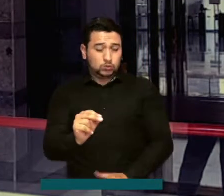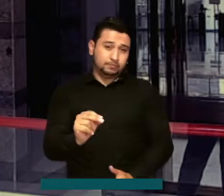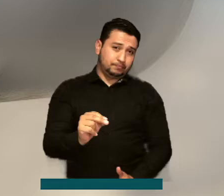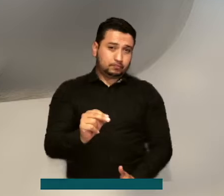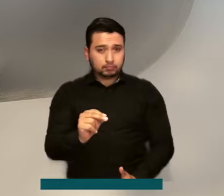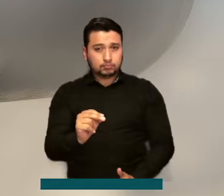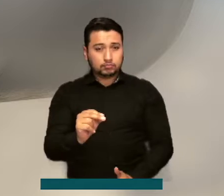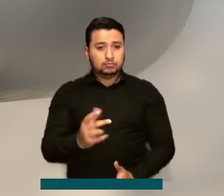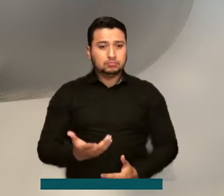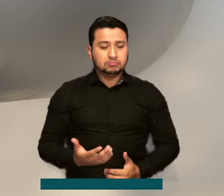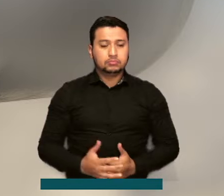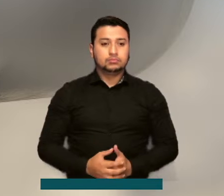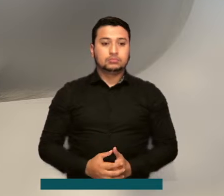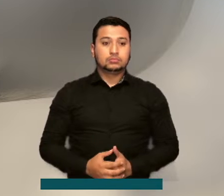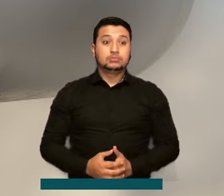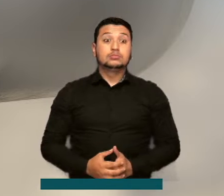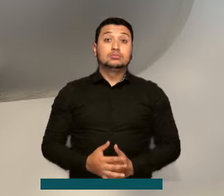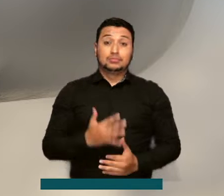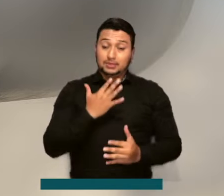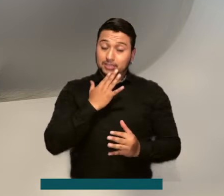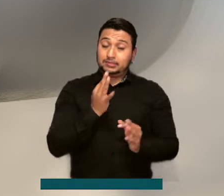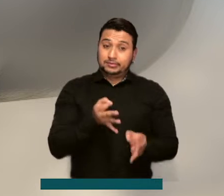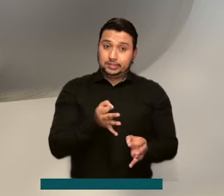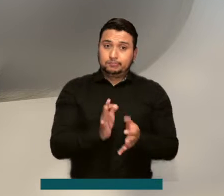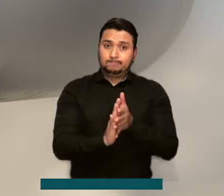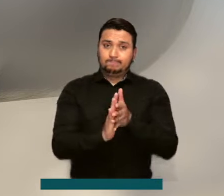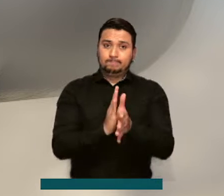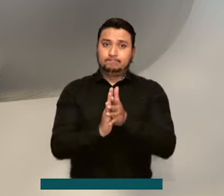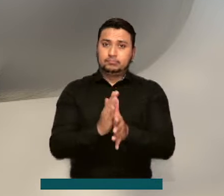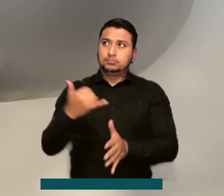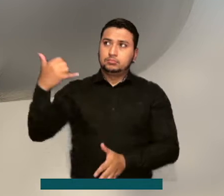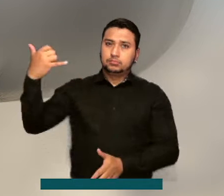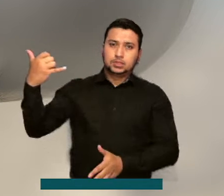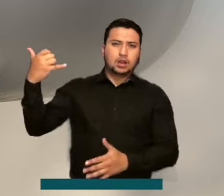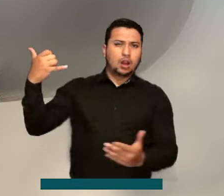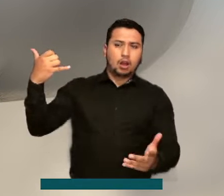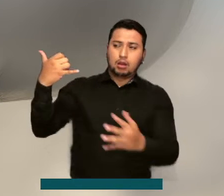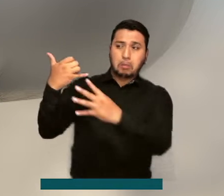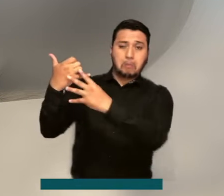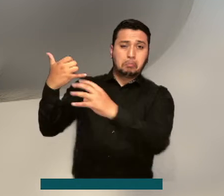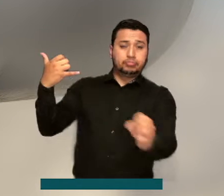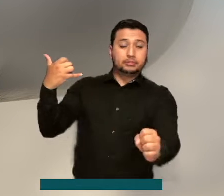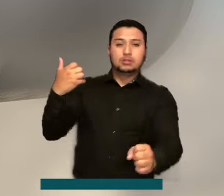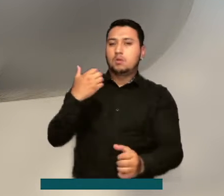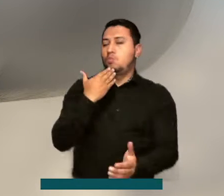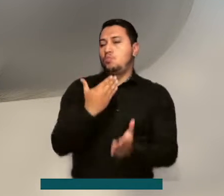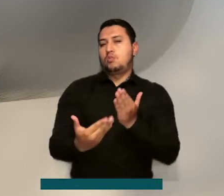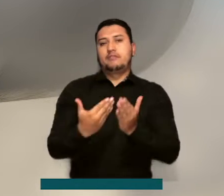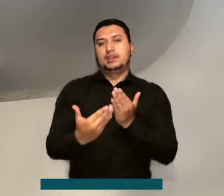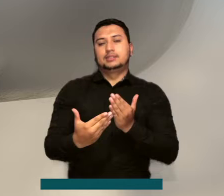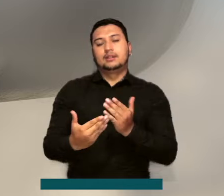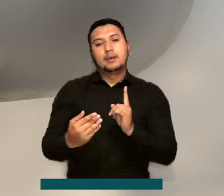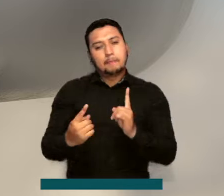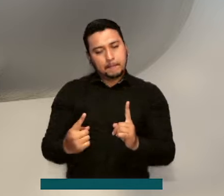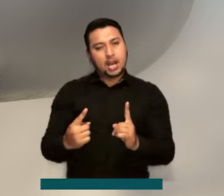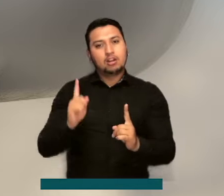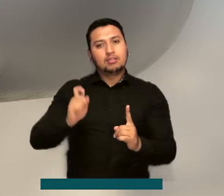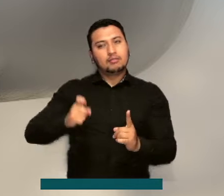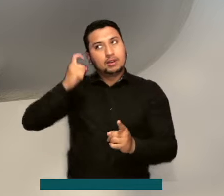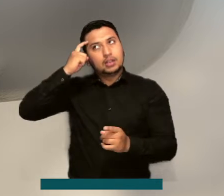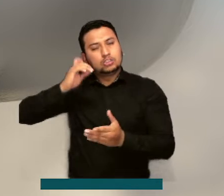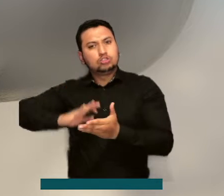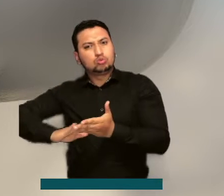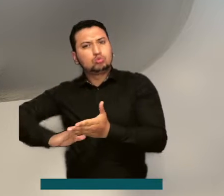hackearlas. La verdad es muy fácil, pero eso es porque pocos toman precauciones muy sencillas para evitar que